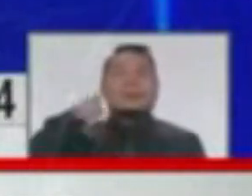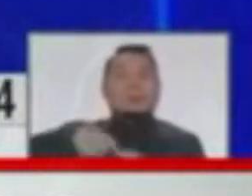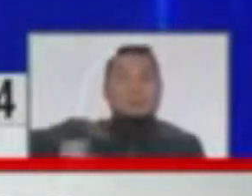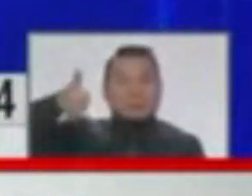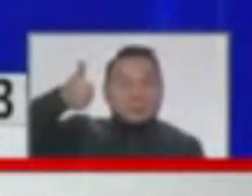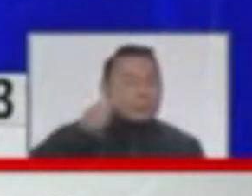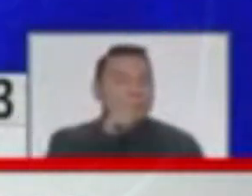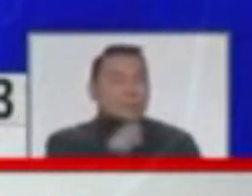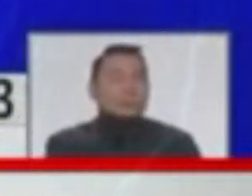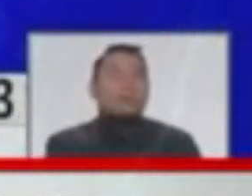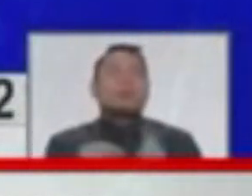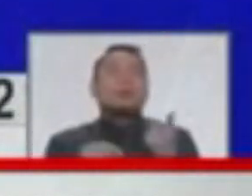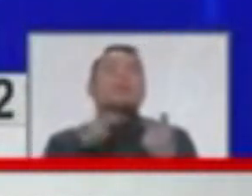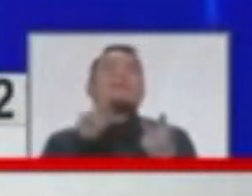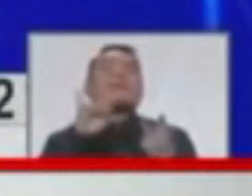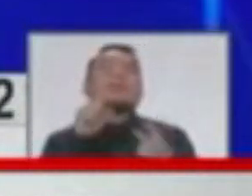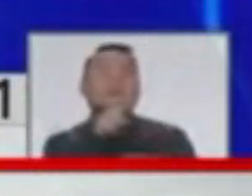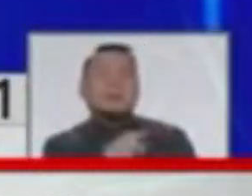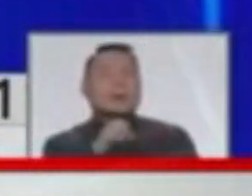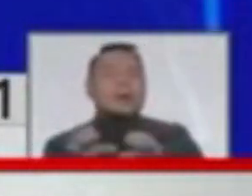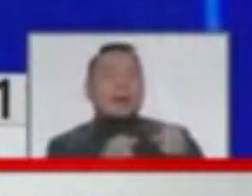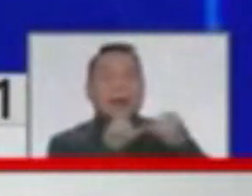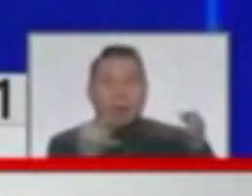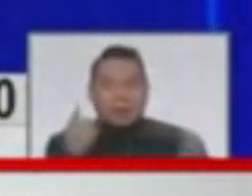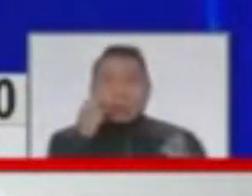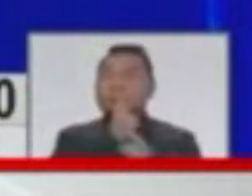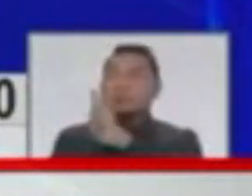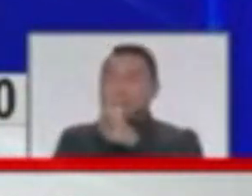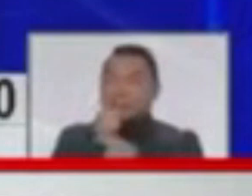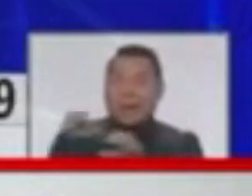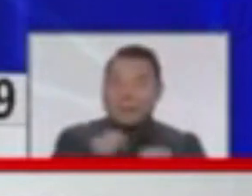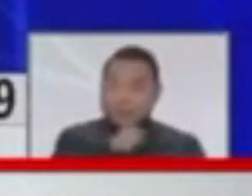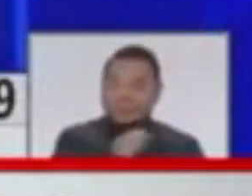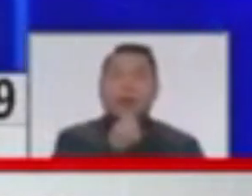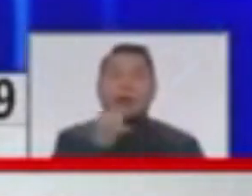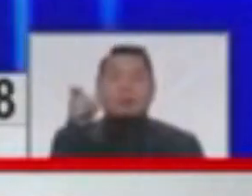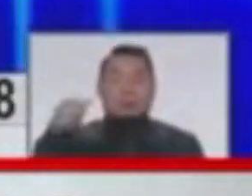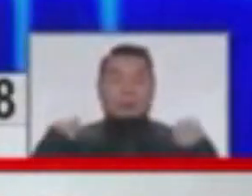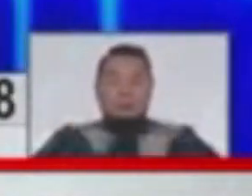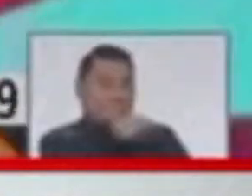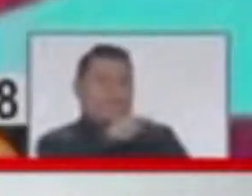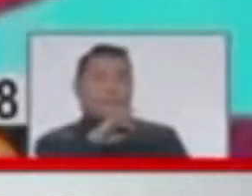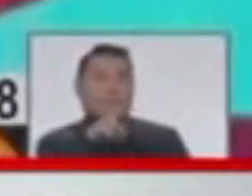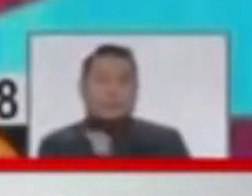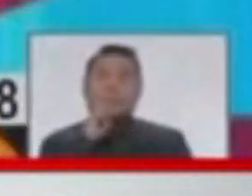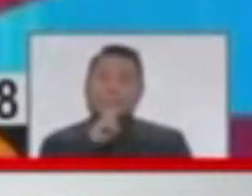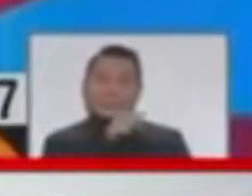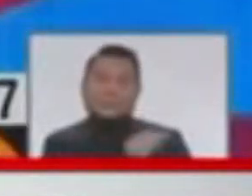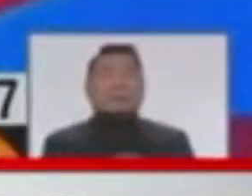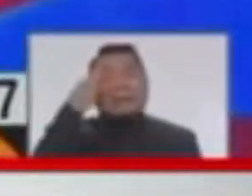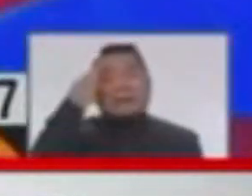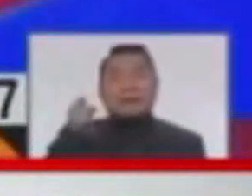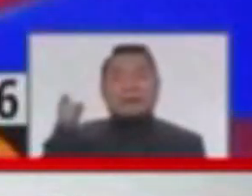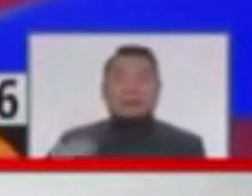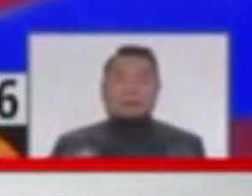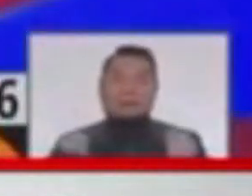autoridad. Señora Verónica, ¿alguna vez ha hecho algo por la seguridad? ¿Alguno de ustedes ha puesto un chaleco antibalas? ¿Qué cree